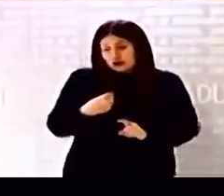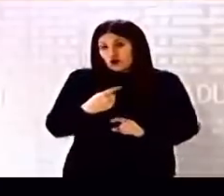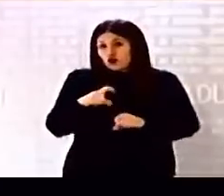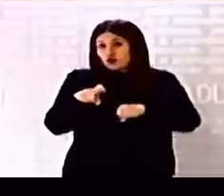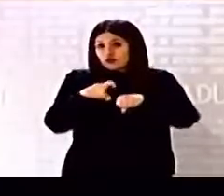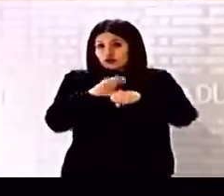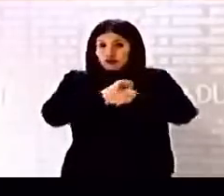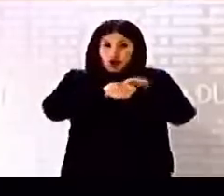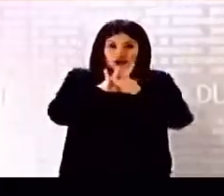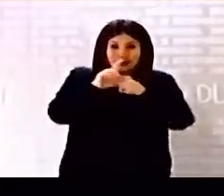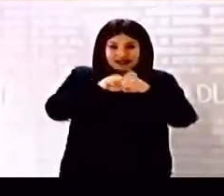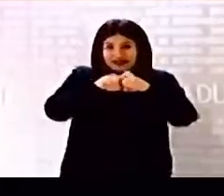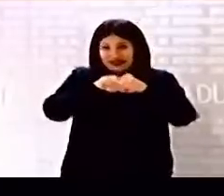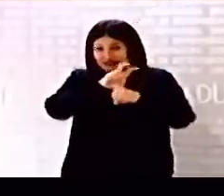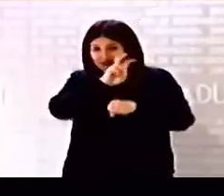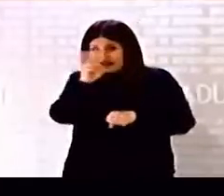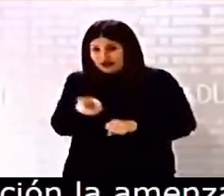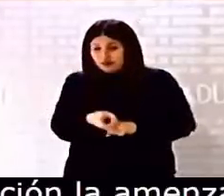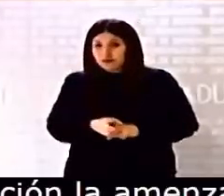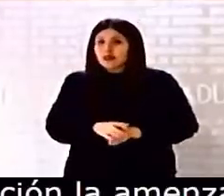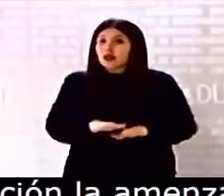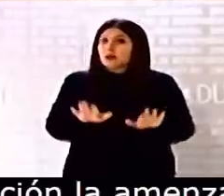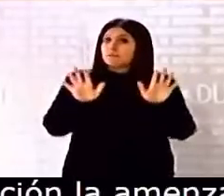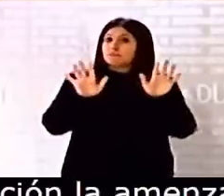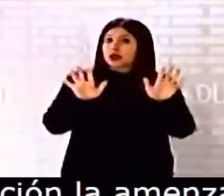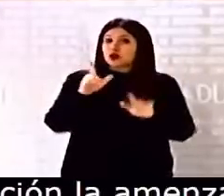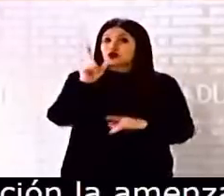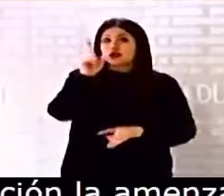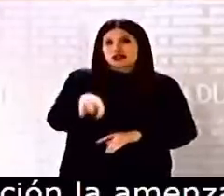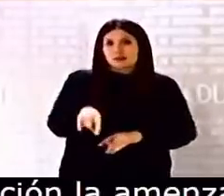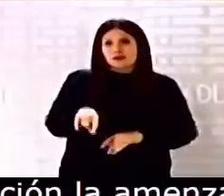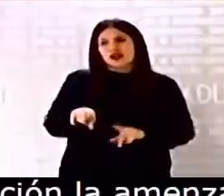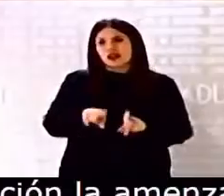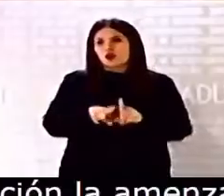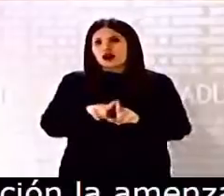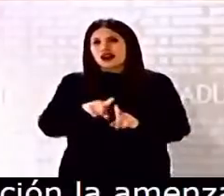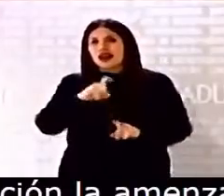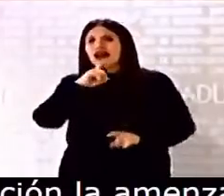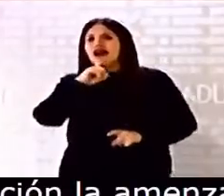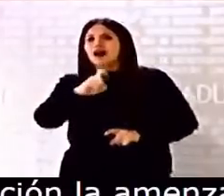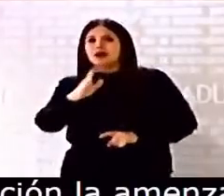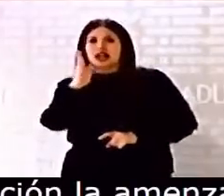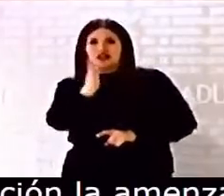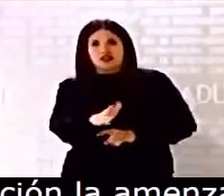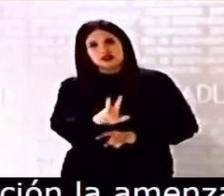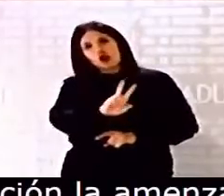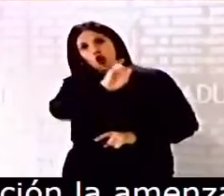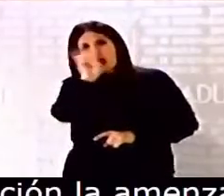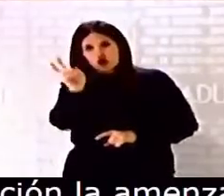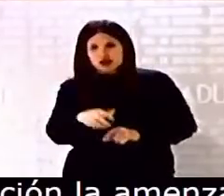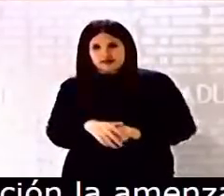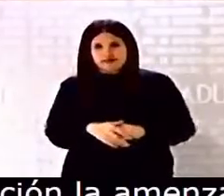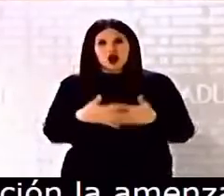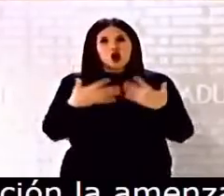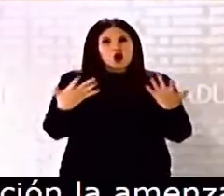variantes, pero quedan otras amenazas. Esta amenaza se llama